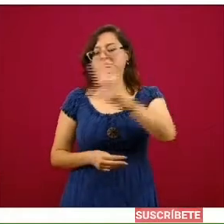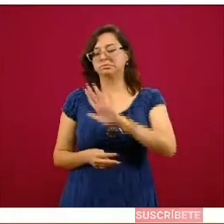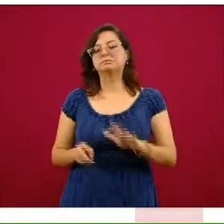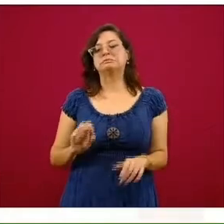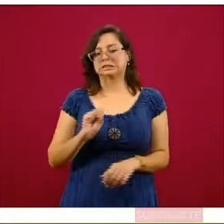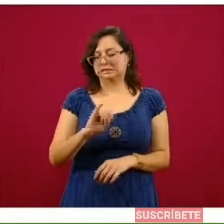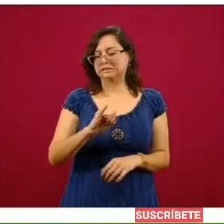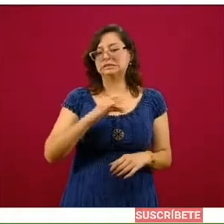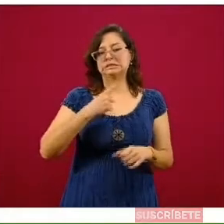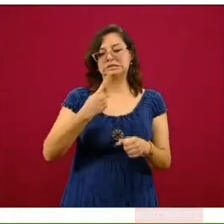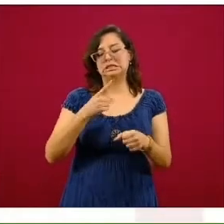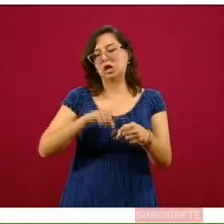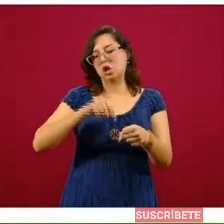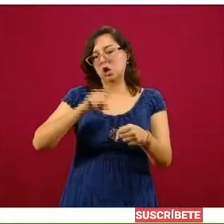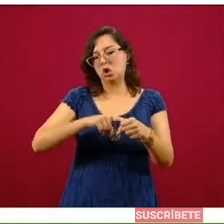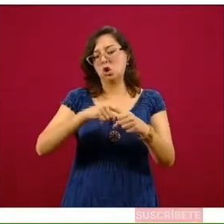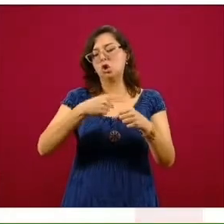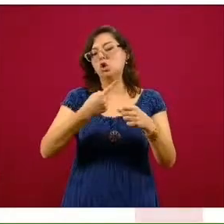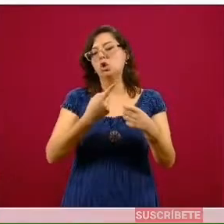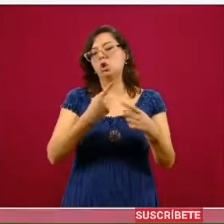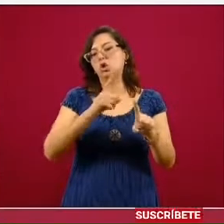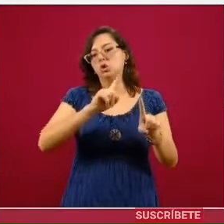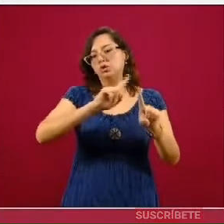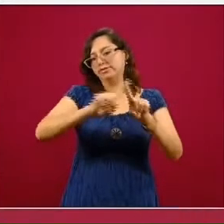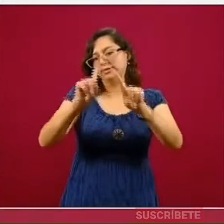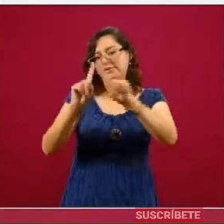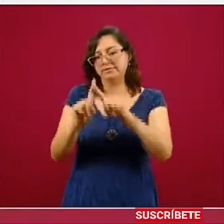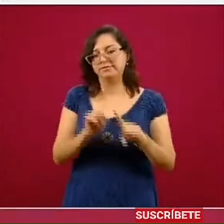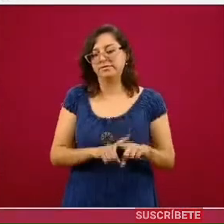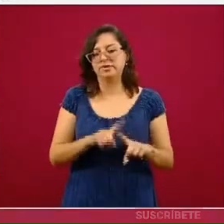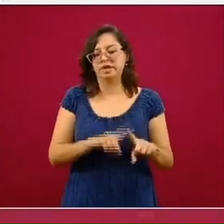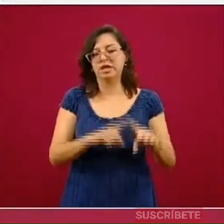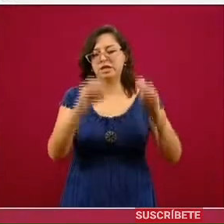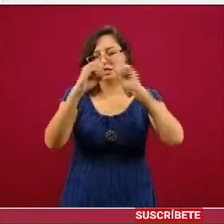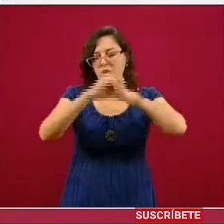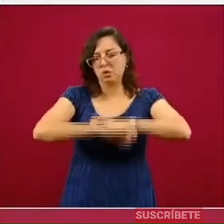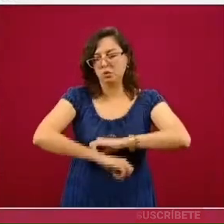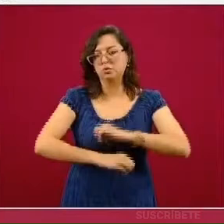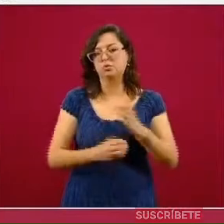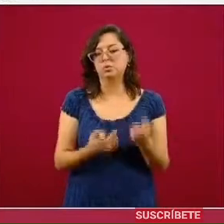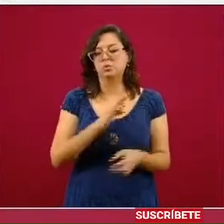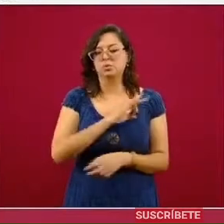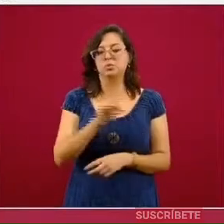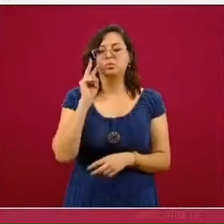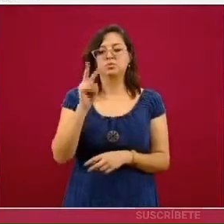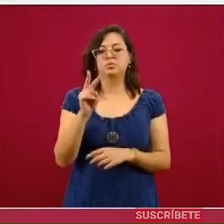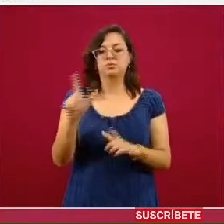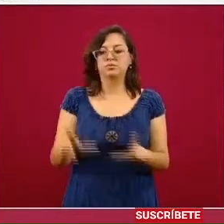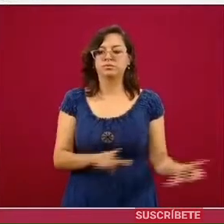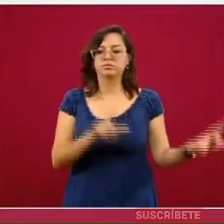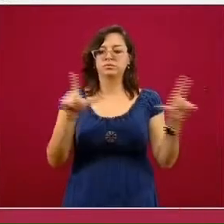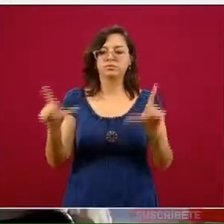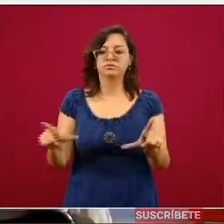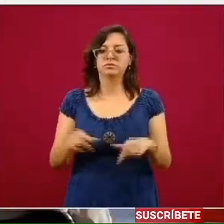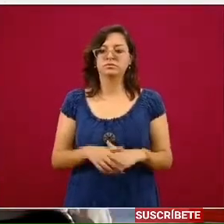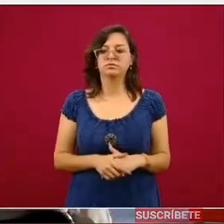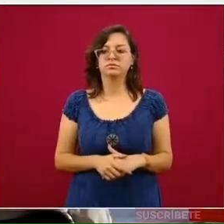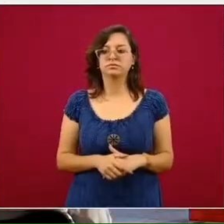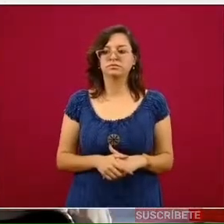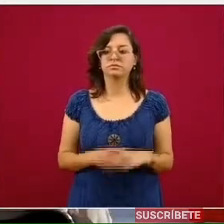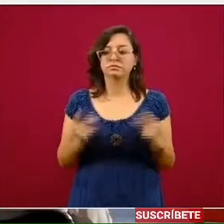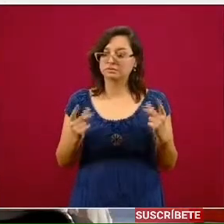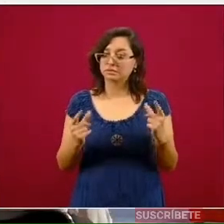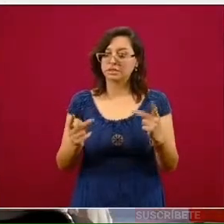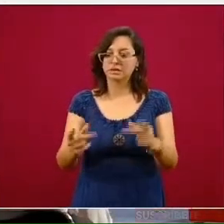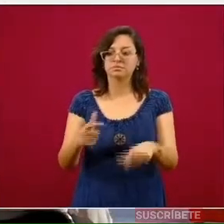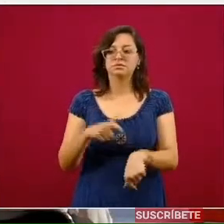federativa con diferentes niveles de intensidad que podemos ver en Nayarit. Veamos la siguiente diapositiva, vamos a irnos